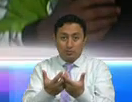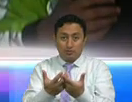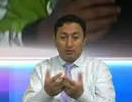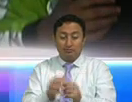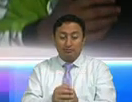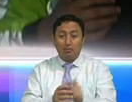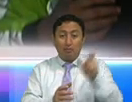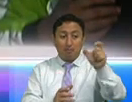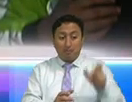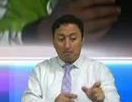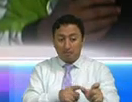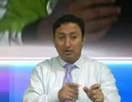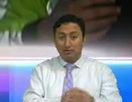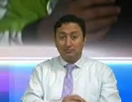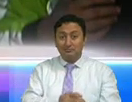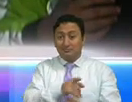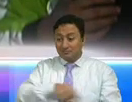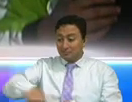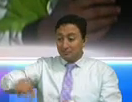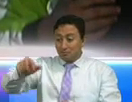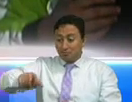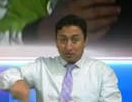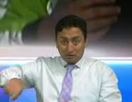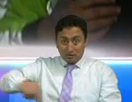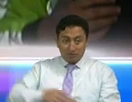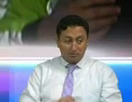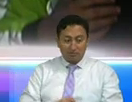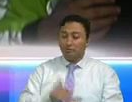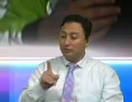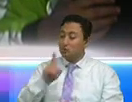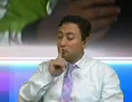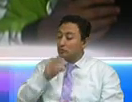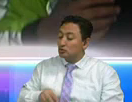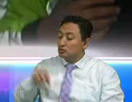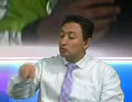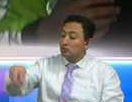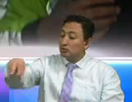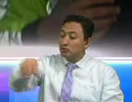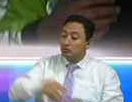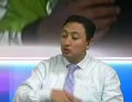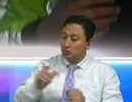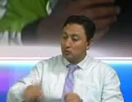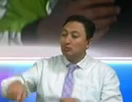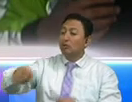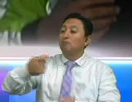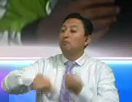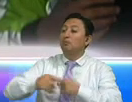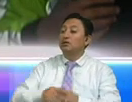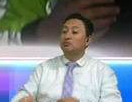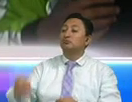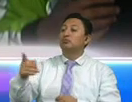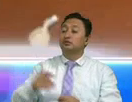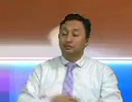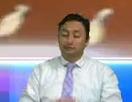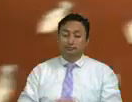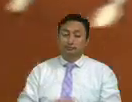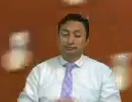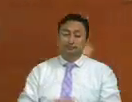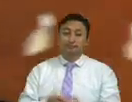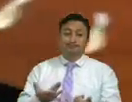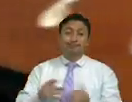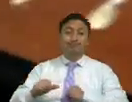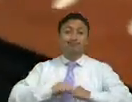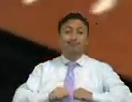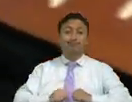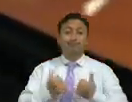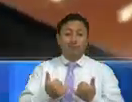que y les provee a todas las personas que se encuentran en el lugar para que se puedan comercializar este tipo de sustancias una labor